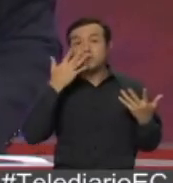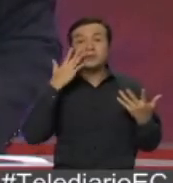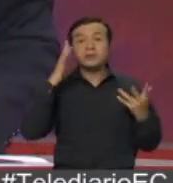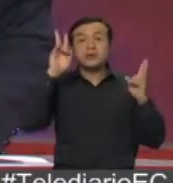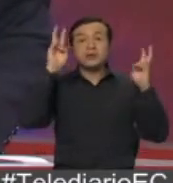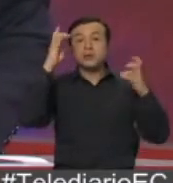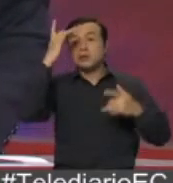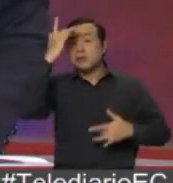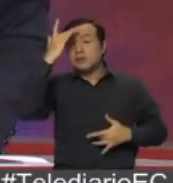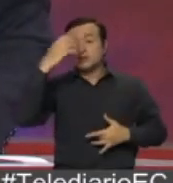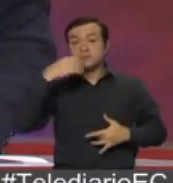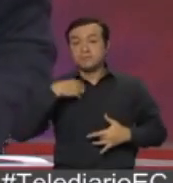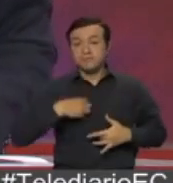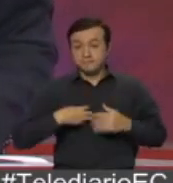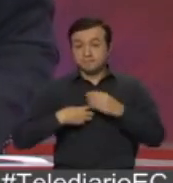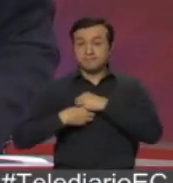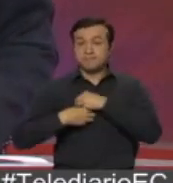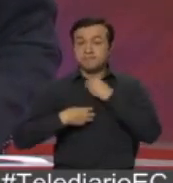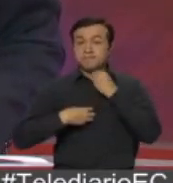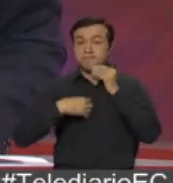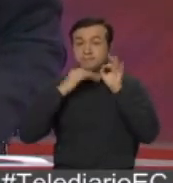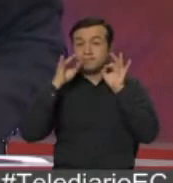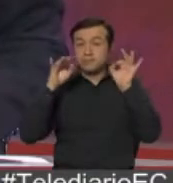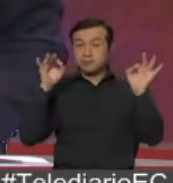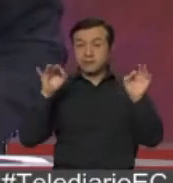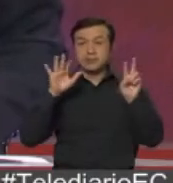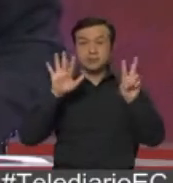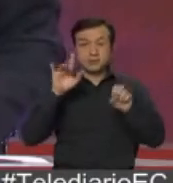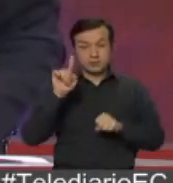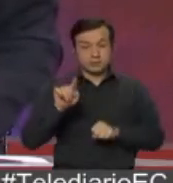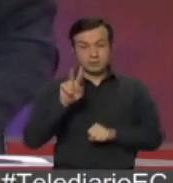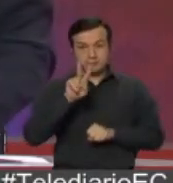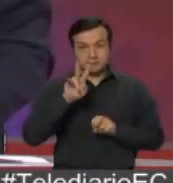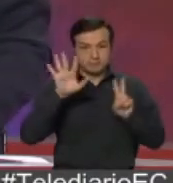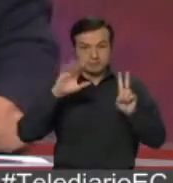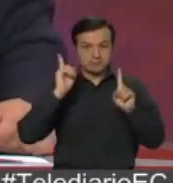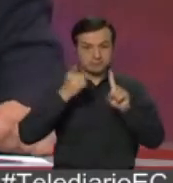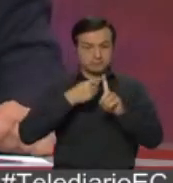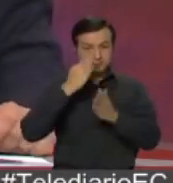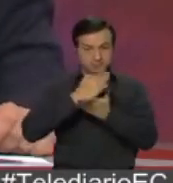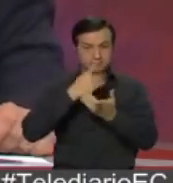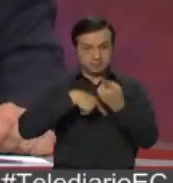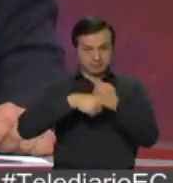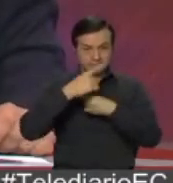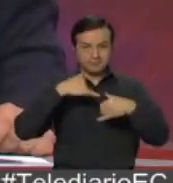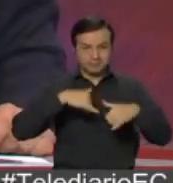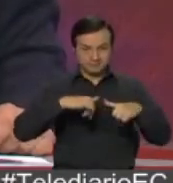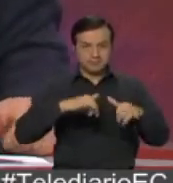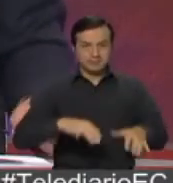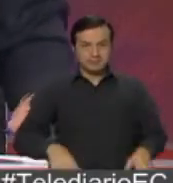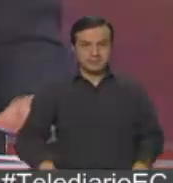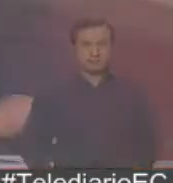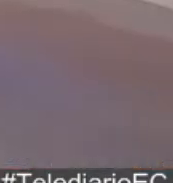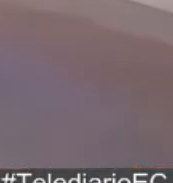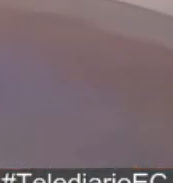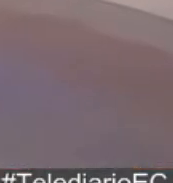la emergencia sanitaria. 7:27 p.m. Vamos a una pausa, la primera pausa. Regresamos enseguida.